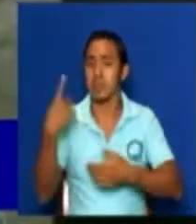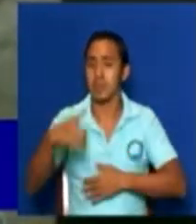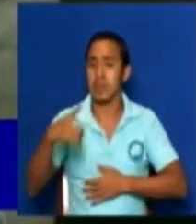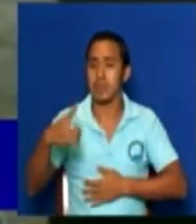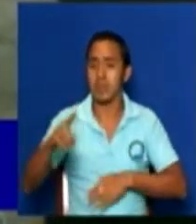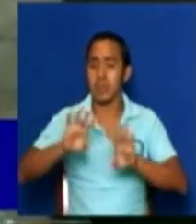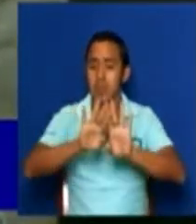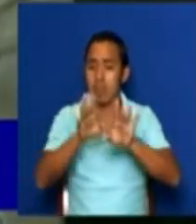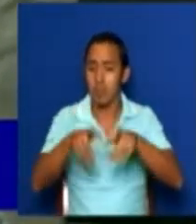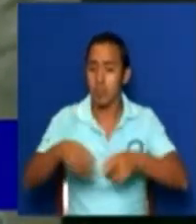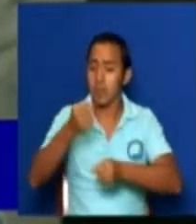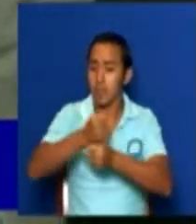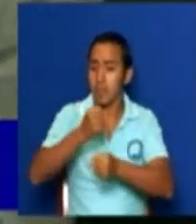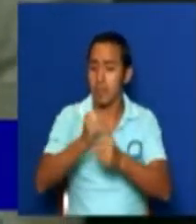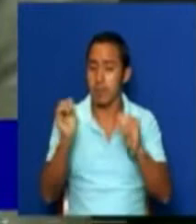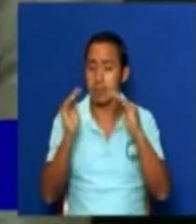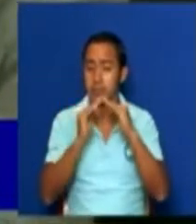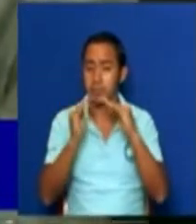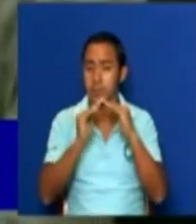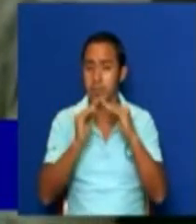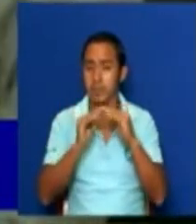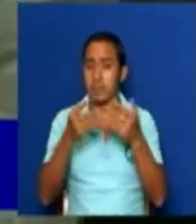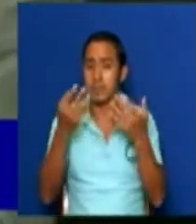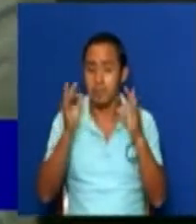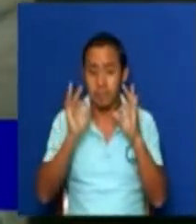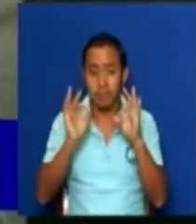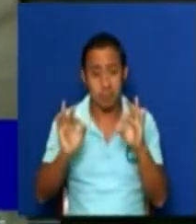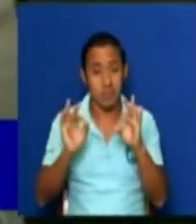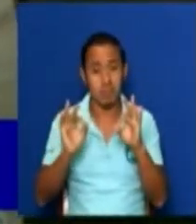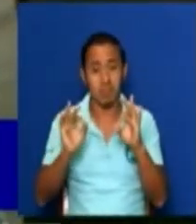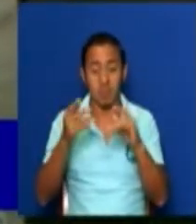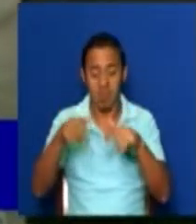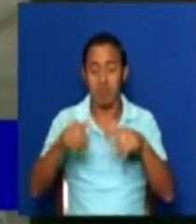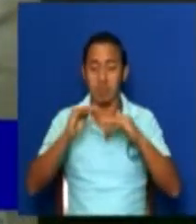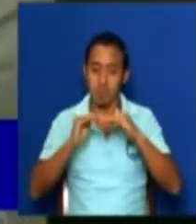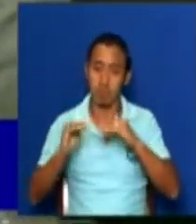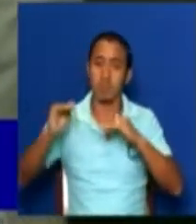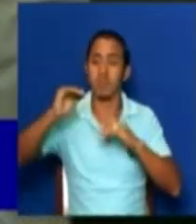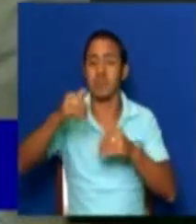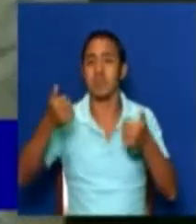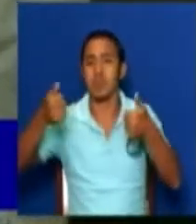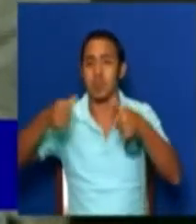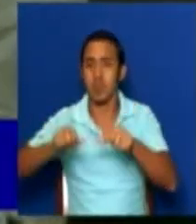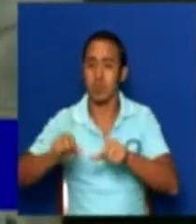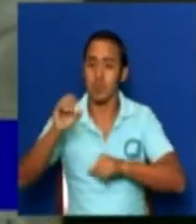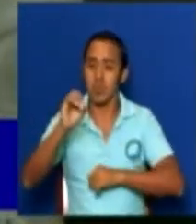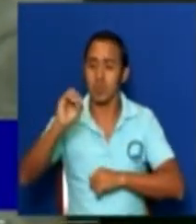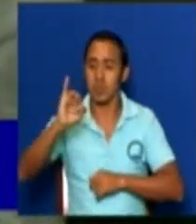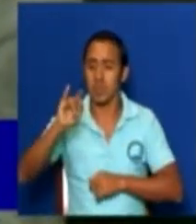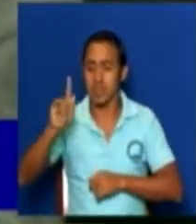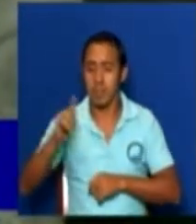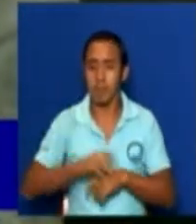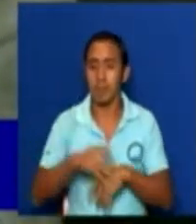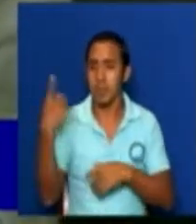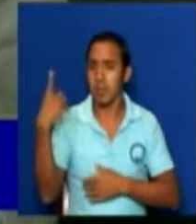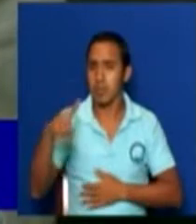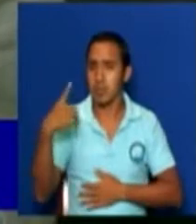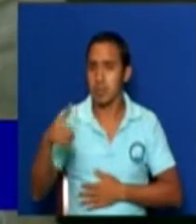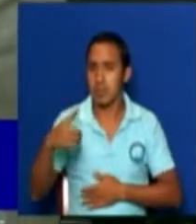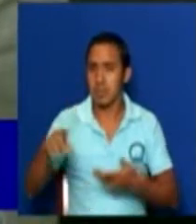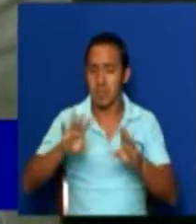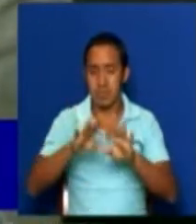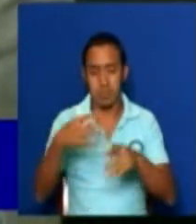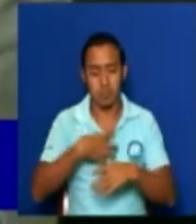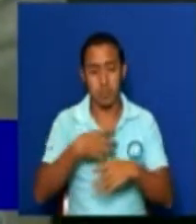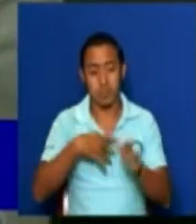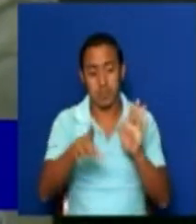las asistentes del hogar que inclusive van más allá del convenio de la OIT. Es decir, los derechos que tiene nuestra